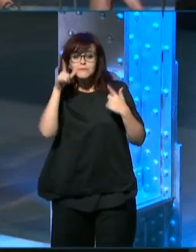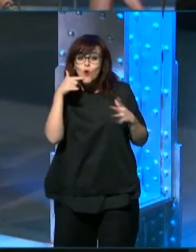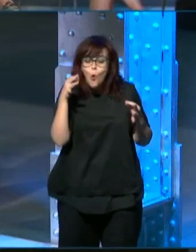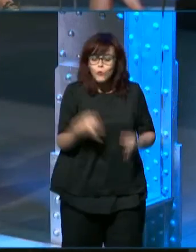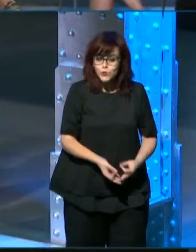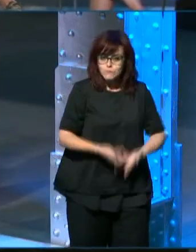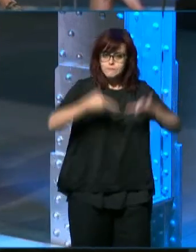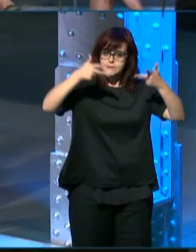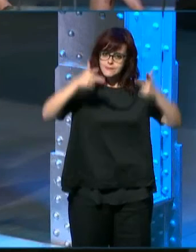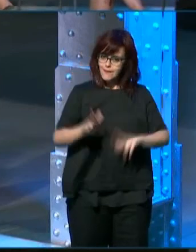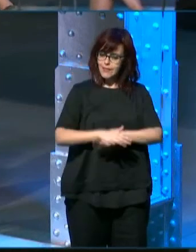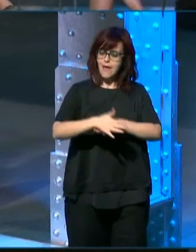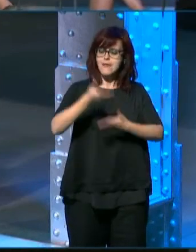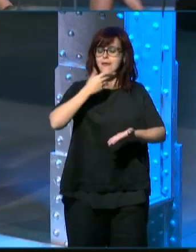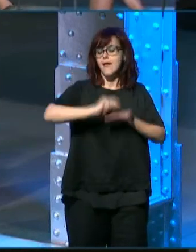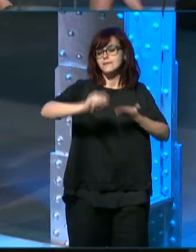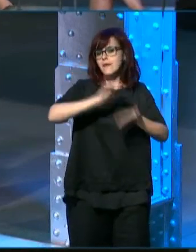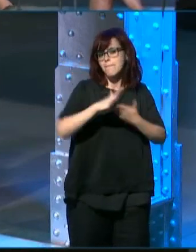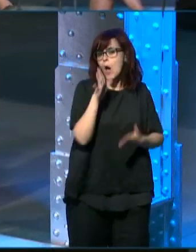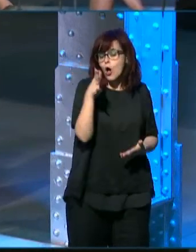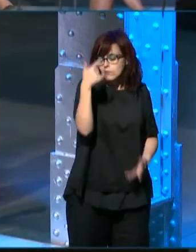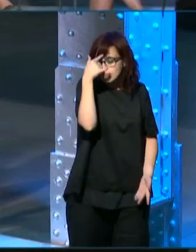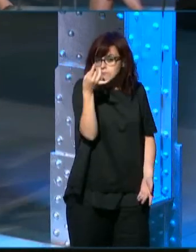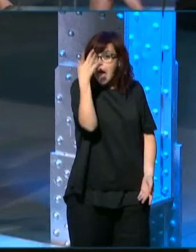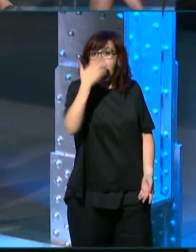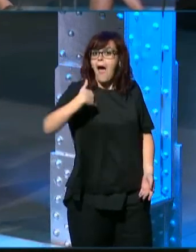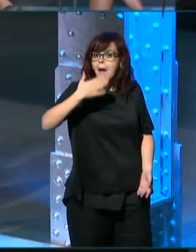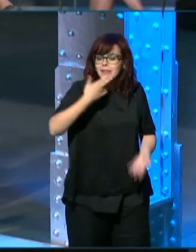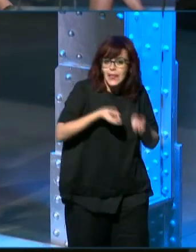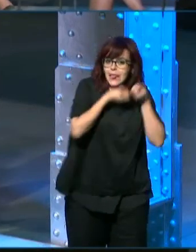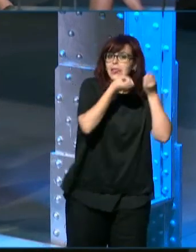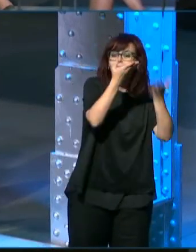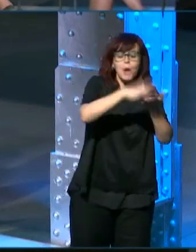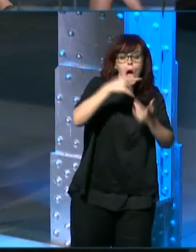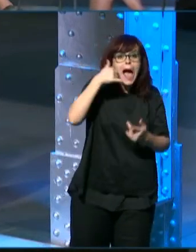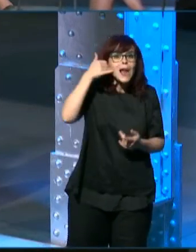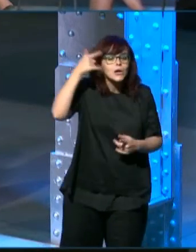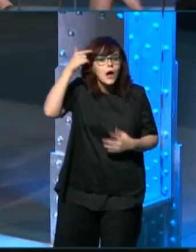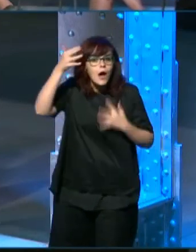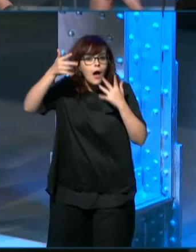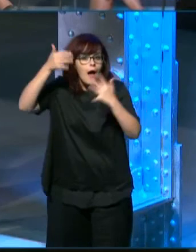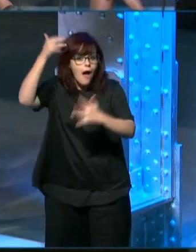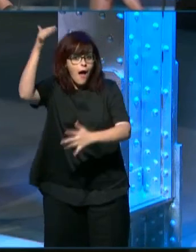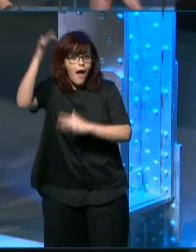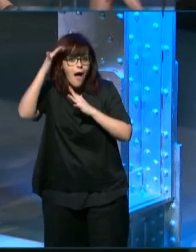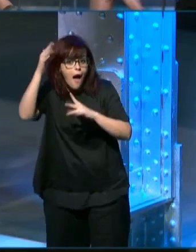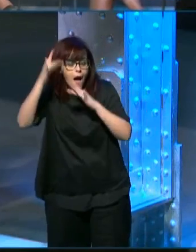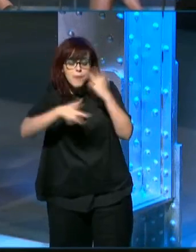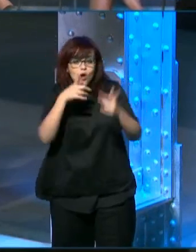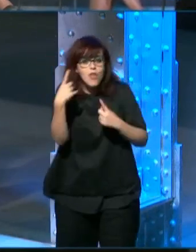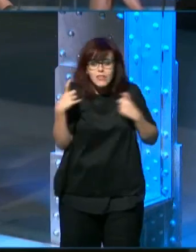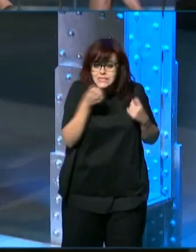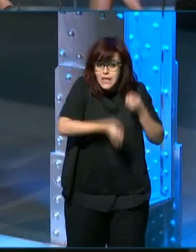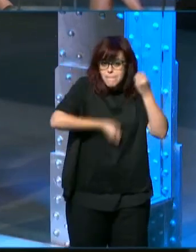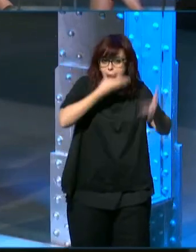de sentarse y escribir porque te viene una idea, porque ves algo que va más allá y porque necesitas expresarlo. Hay